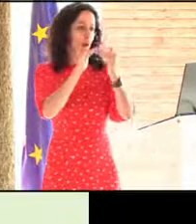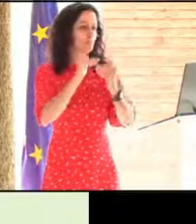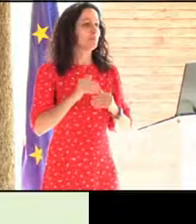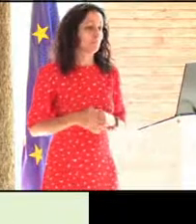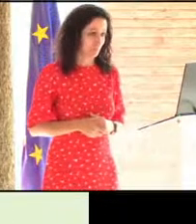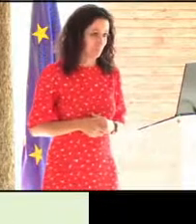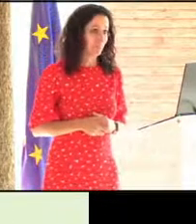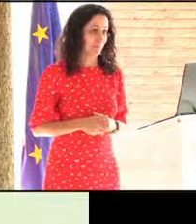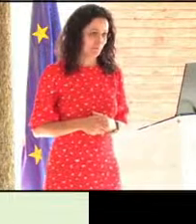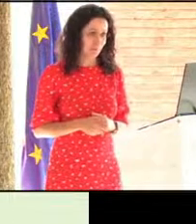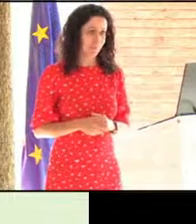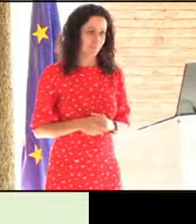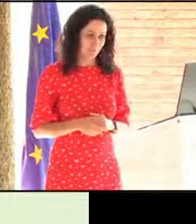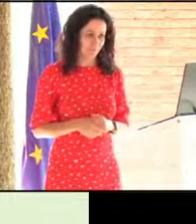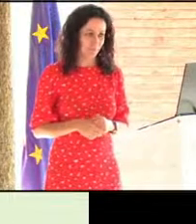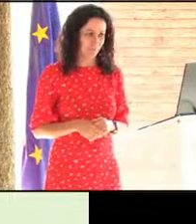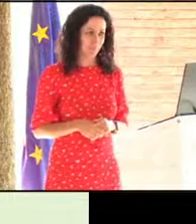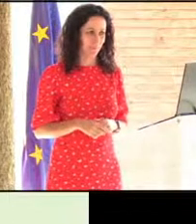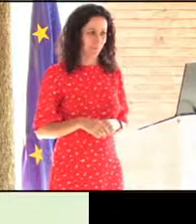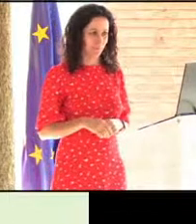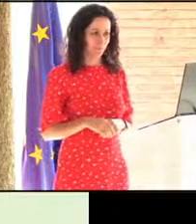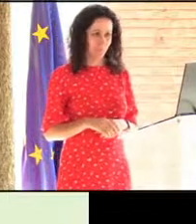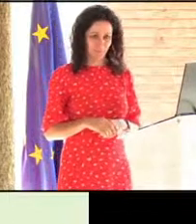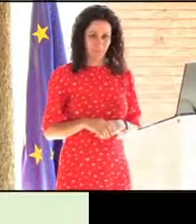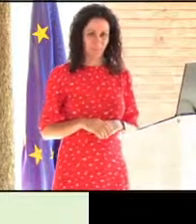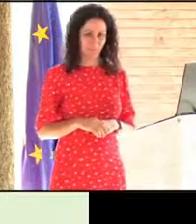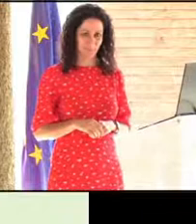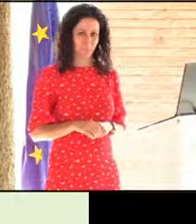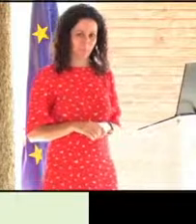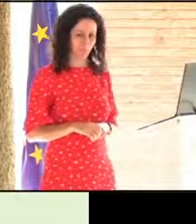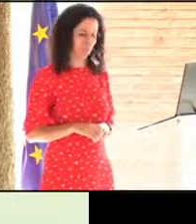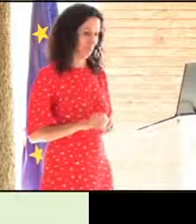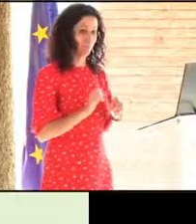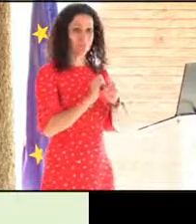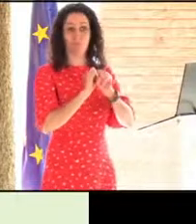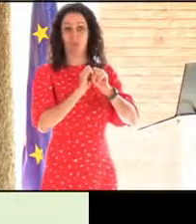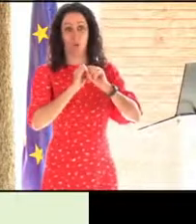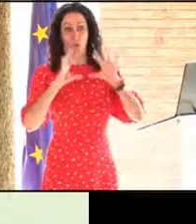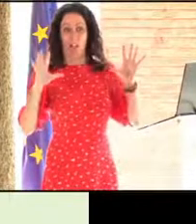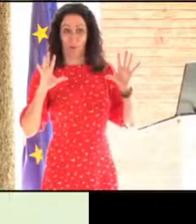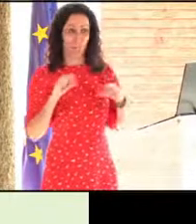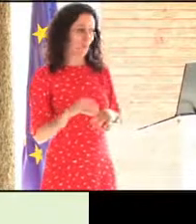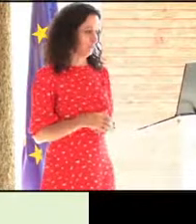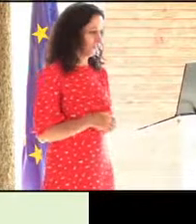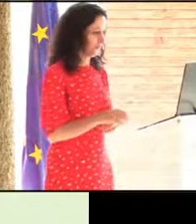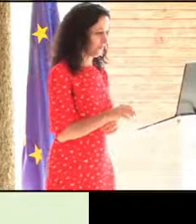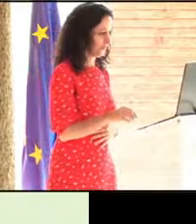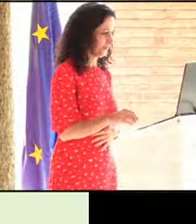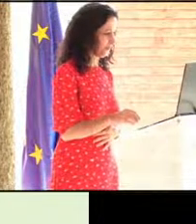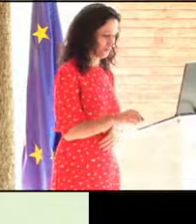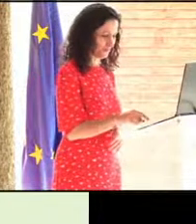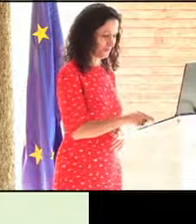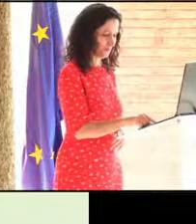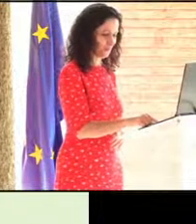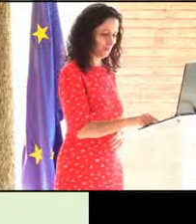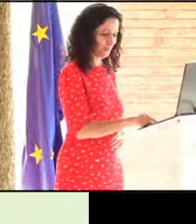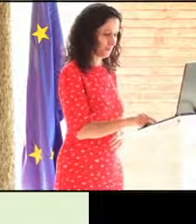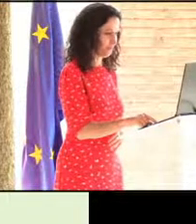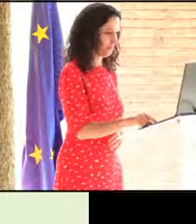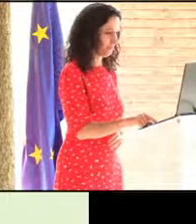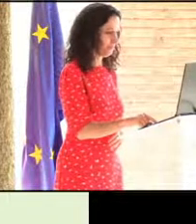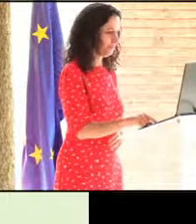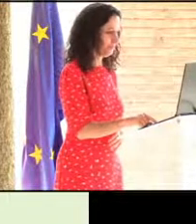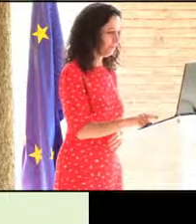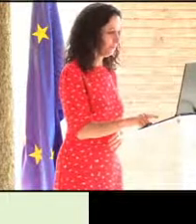colectivo pequeño pero estamos dentro de la sociedad y queremos estar en igualdad de de de de oportunidades